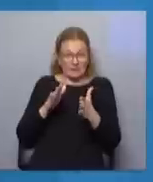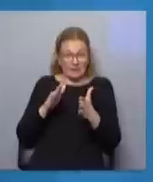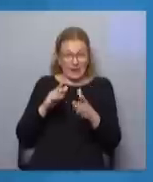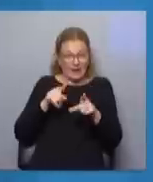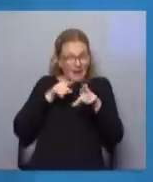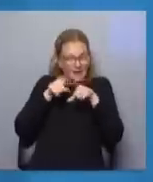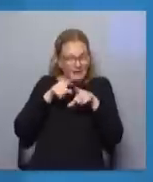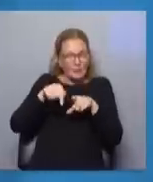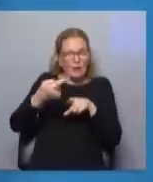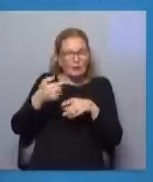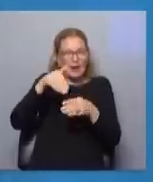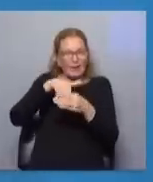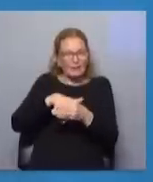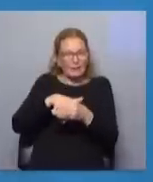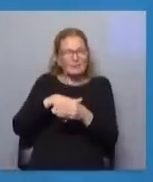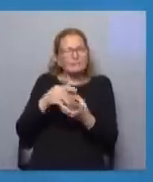otra pero